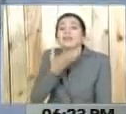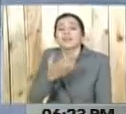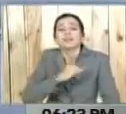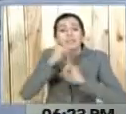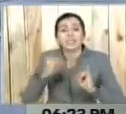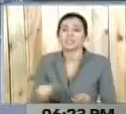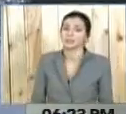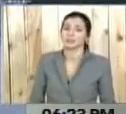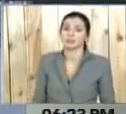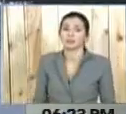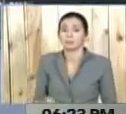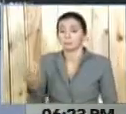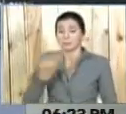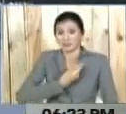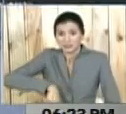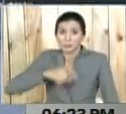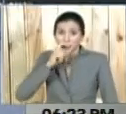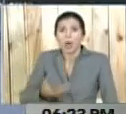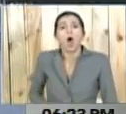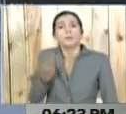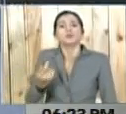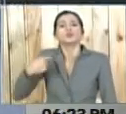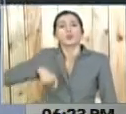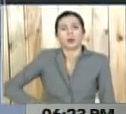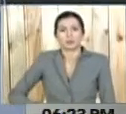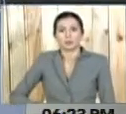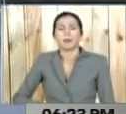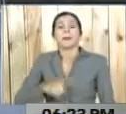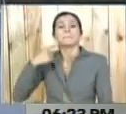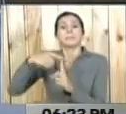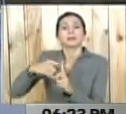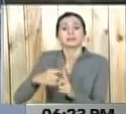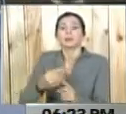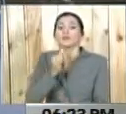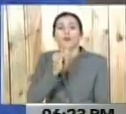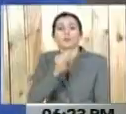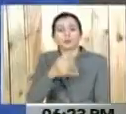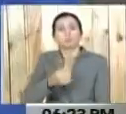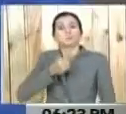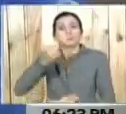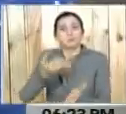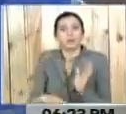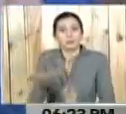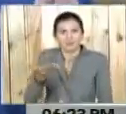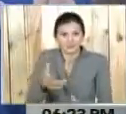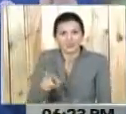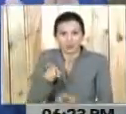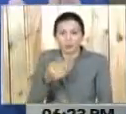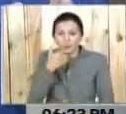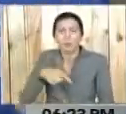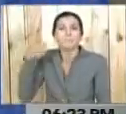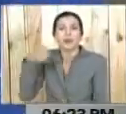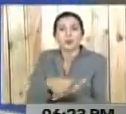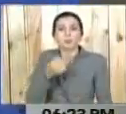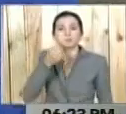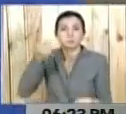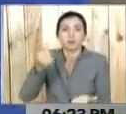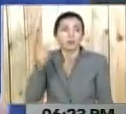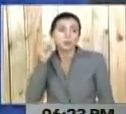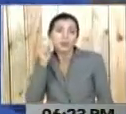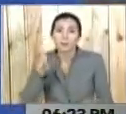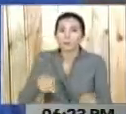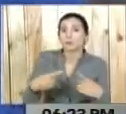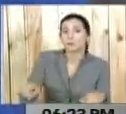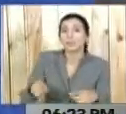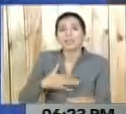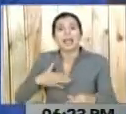acaba de aumentar el sueldo, le acaba de avanzar con el tema del pago de los aguinaldos. Cuando ya la gente está escuchando el labillo, los melódicos, oye, la cuña para estos grupos musicales, pero la gente quiere su